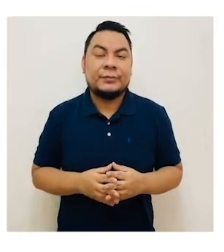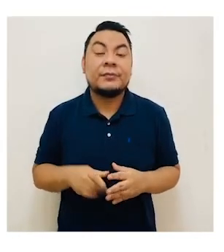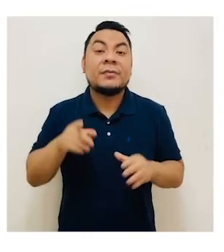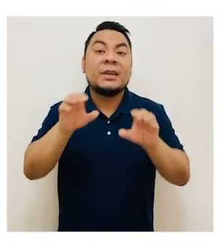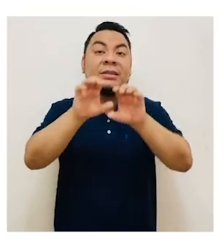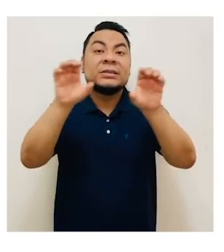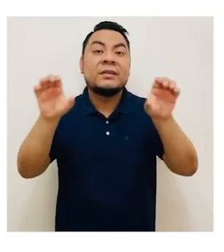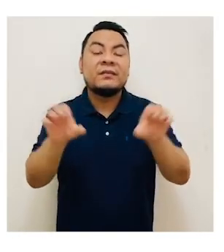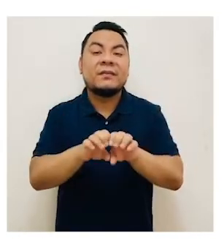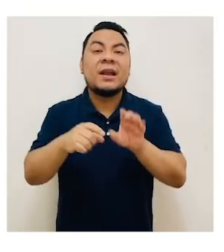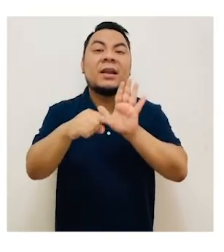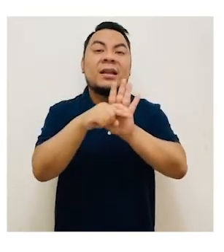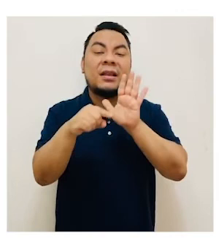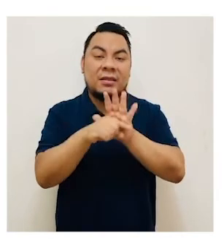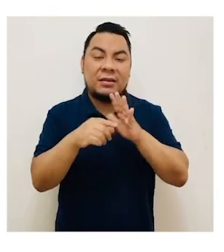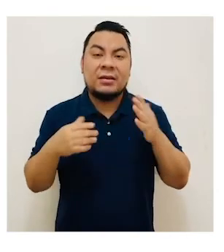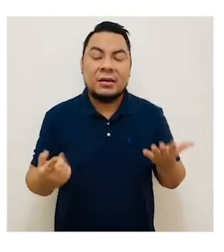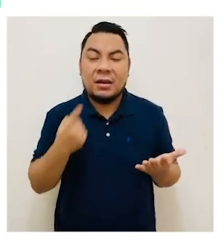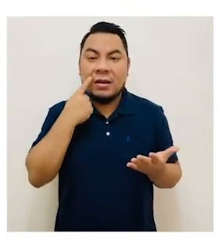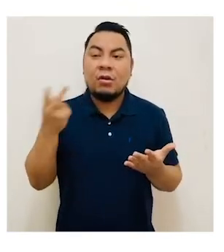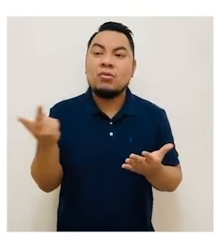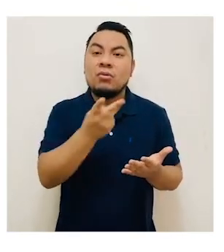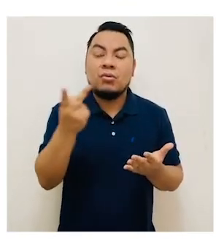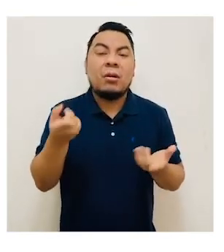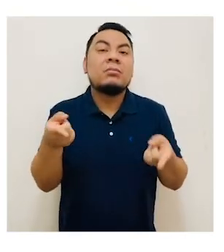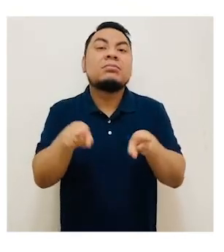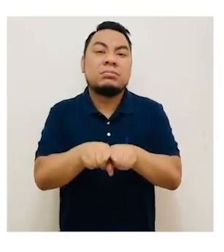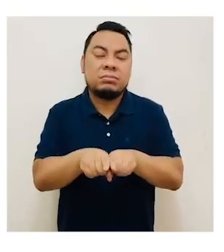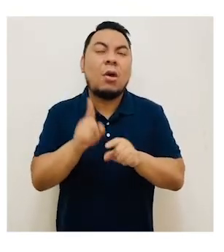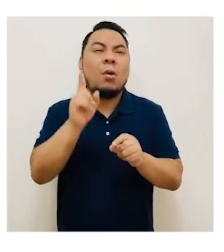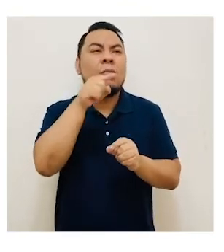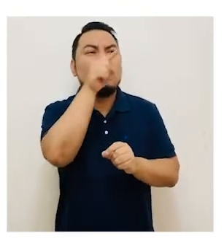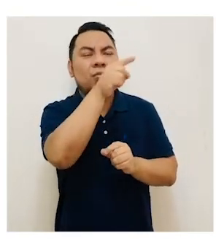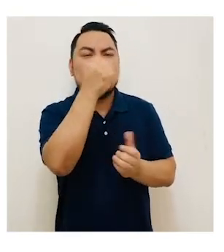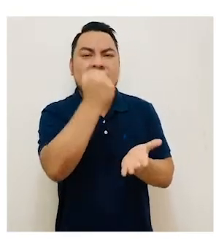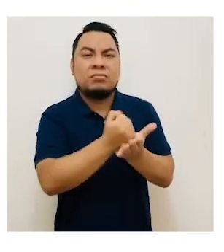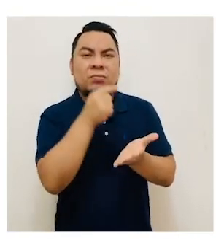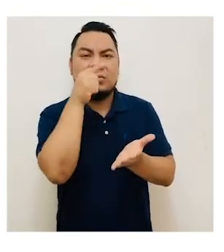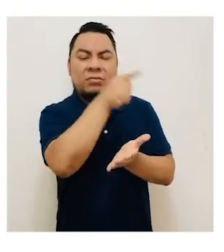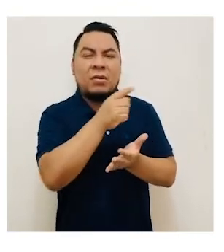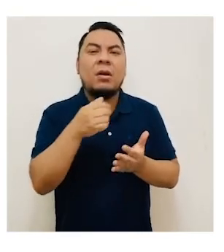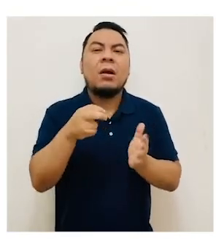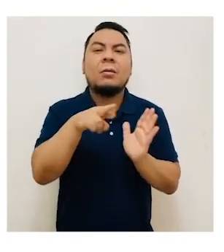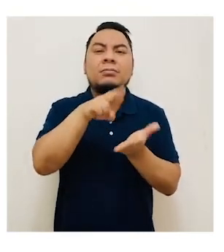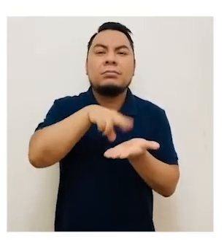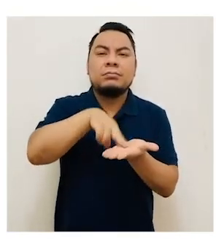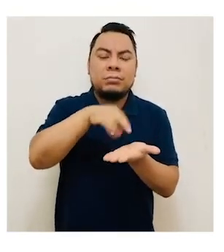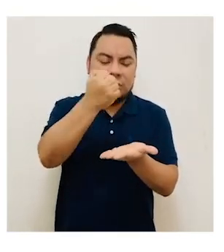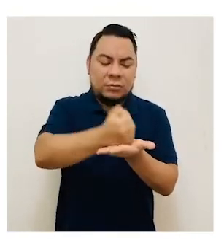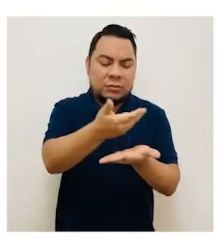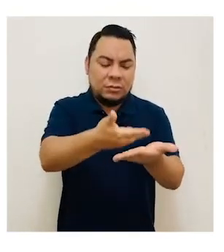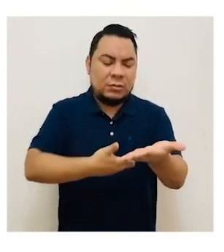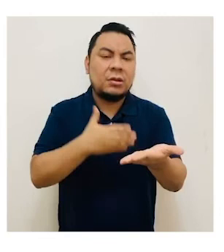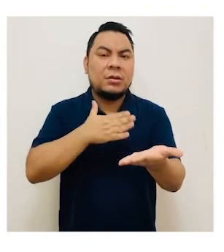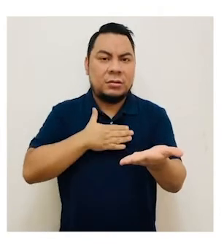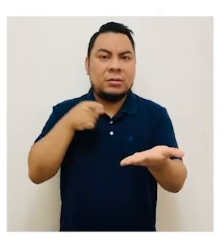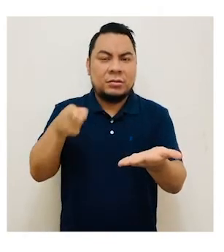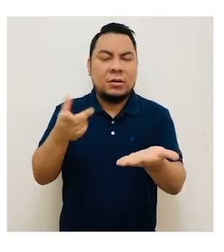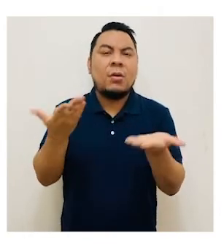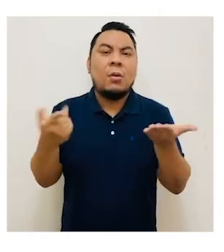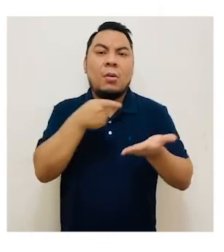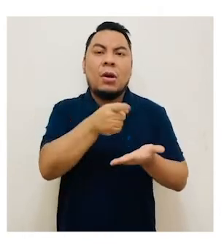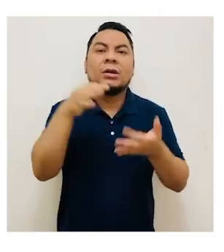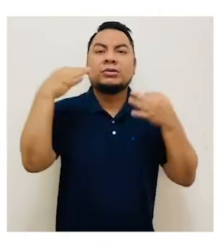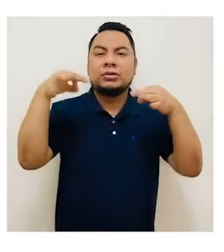antigüedad. Certificado negativo de unión de hecho, expedido por registros públicos con 7 días de antigüedad con relación